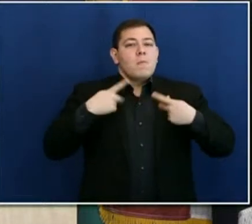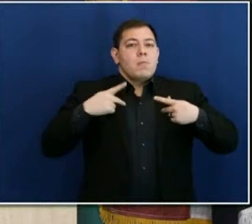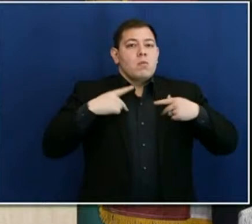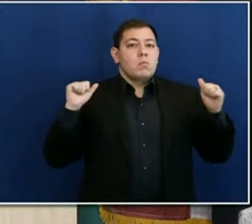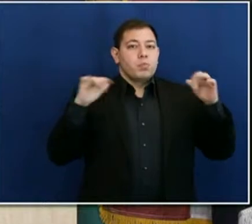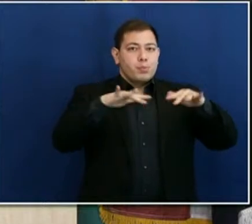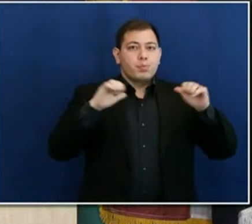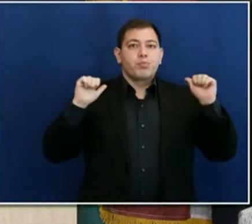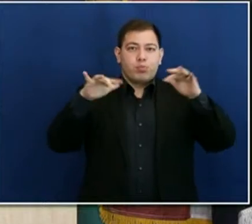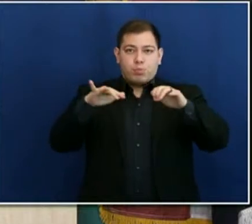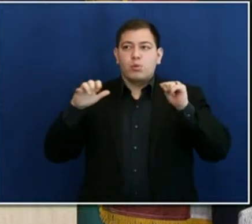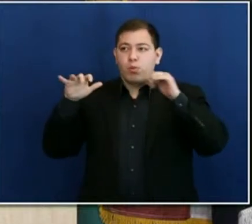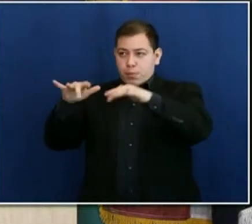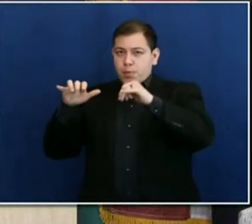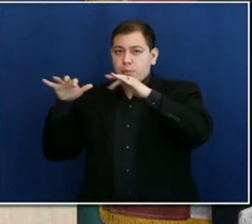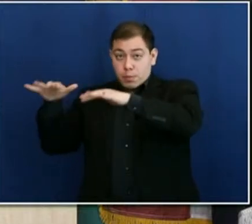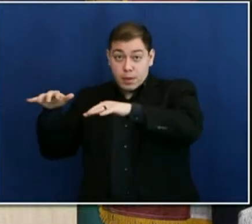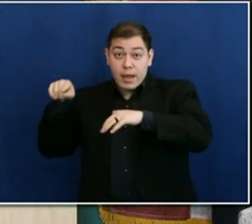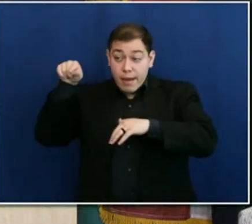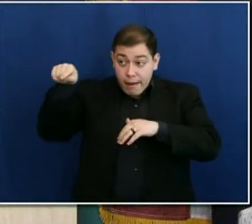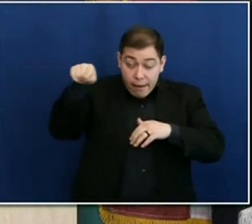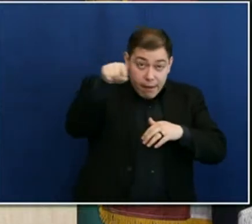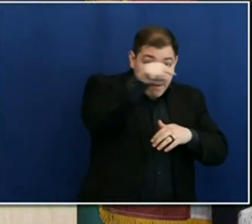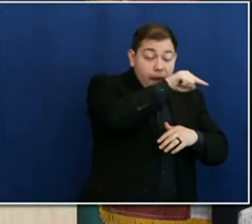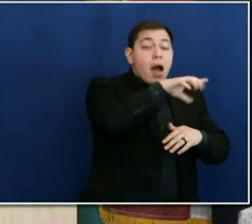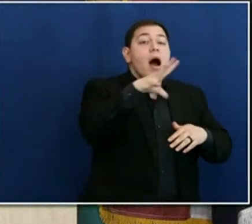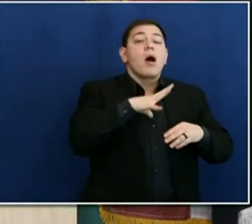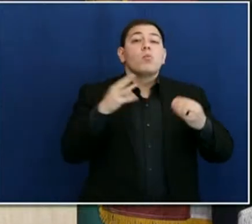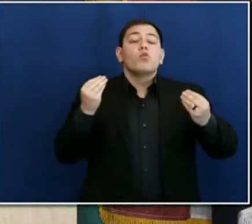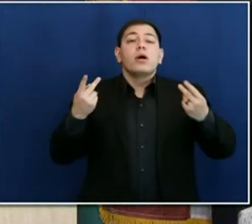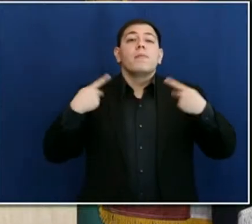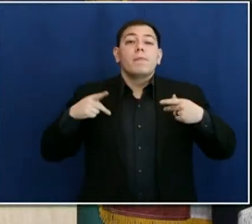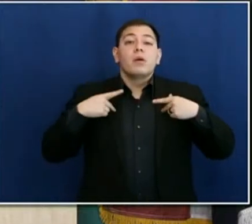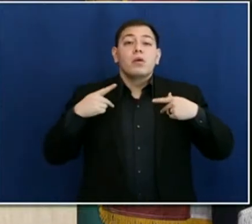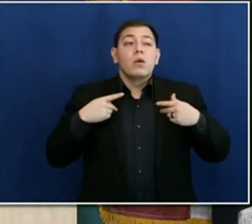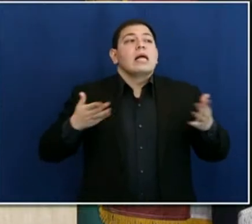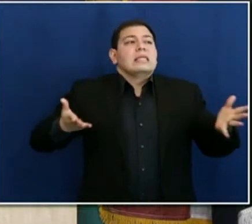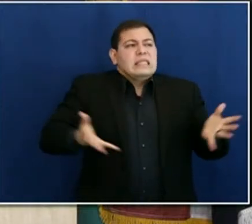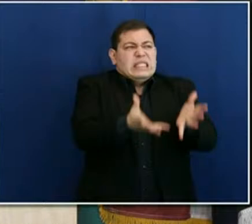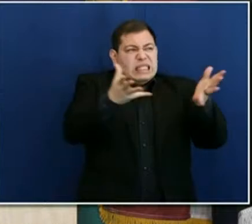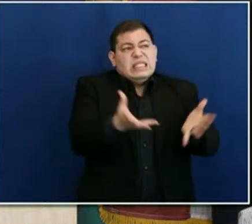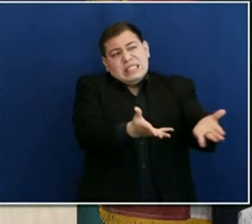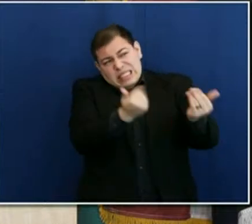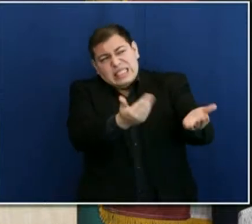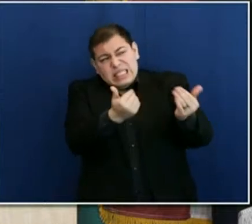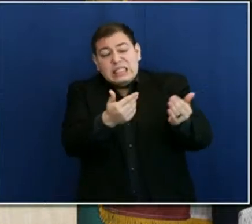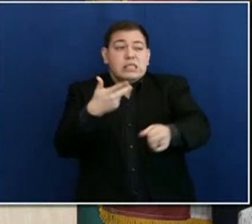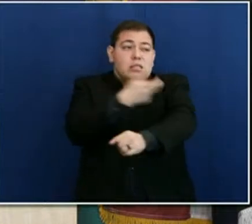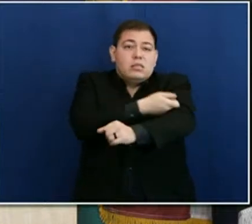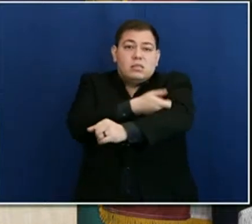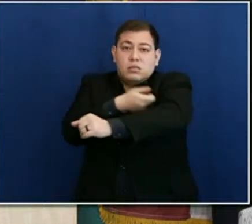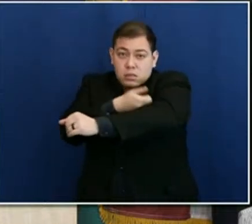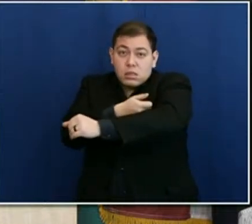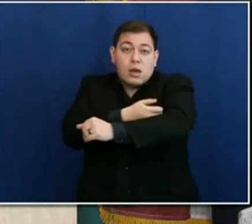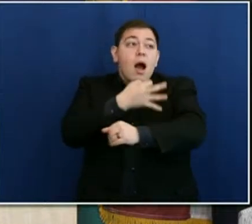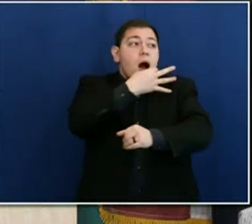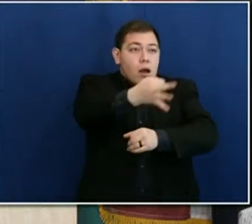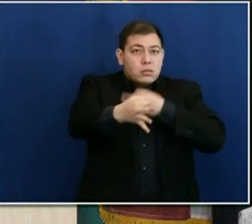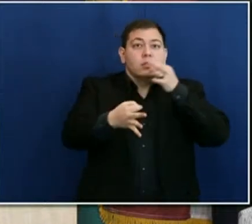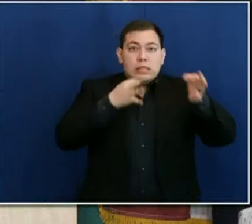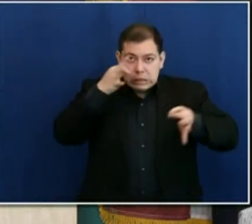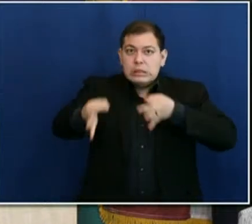organizaciones comunitarias son las que nos han hecho que las personas en realidad pues vayan y tengan este acceso. Una de las razones por la cual